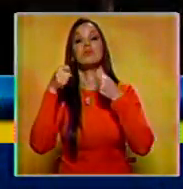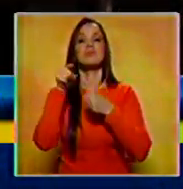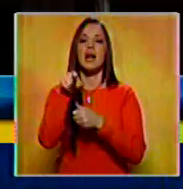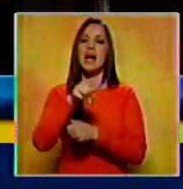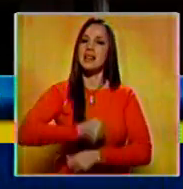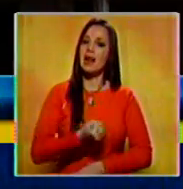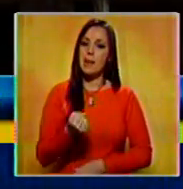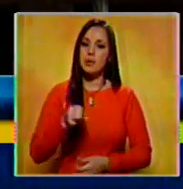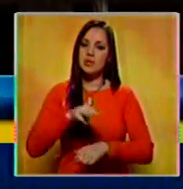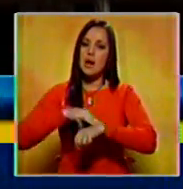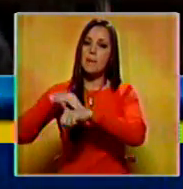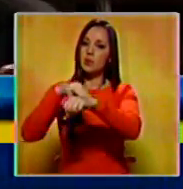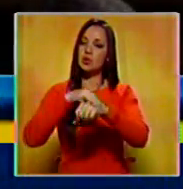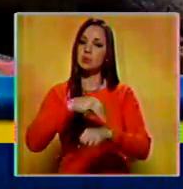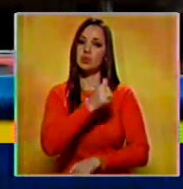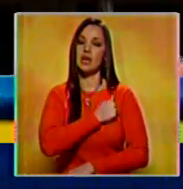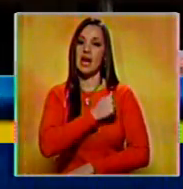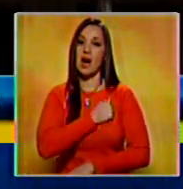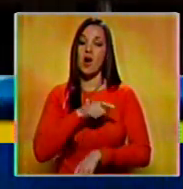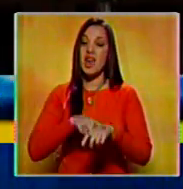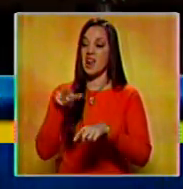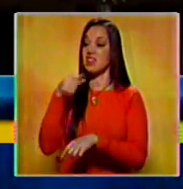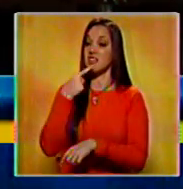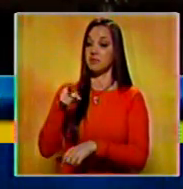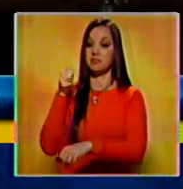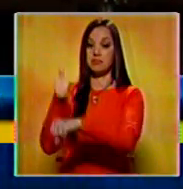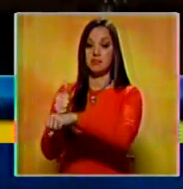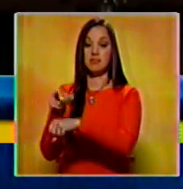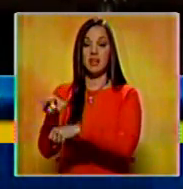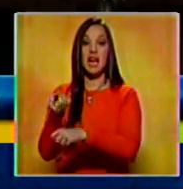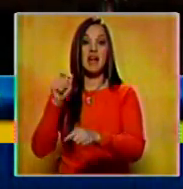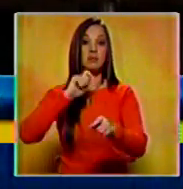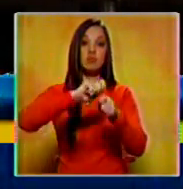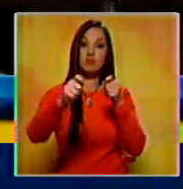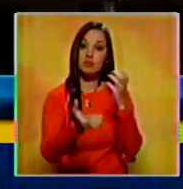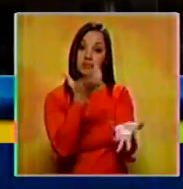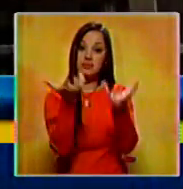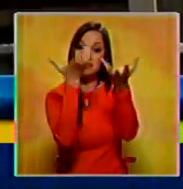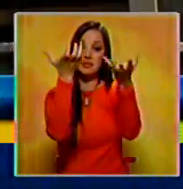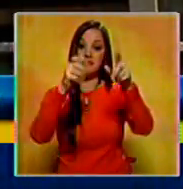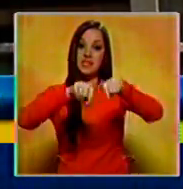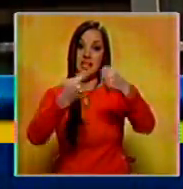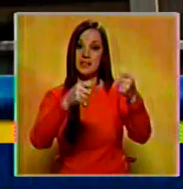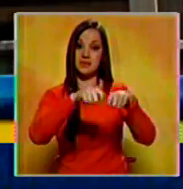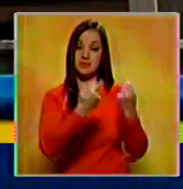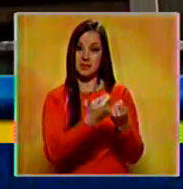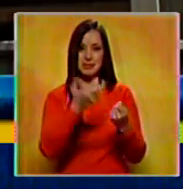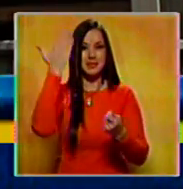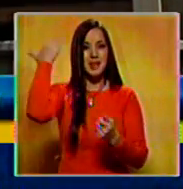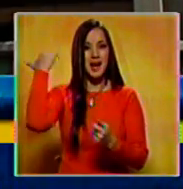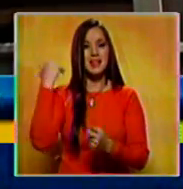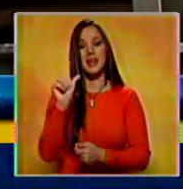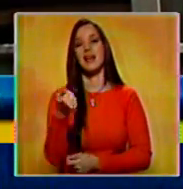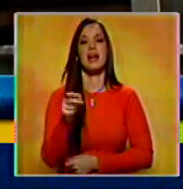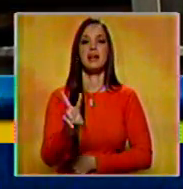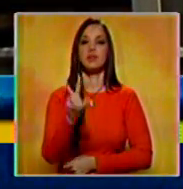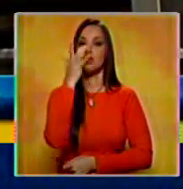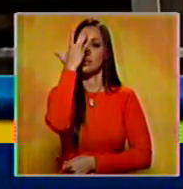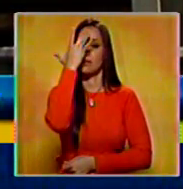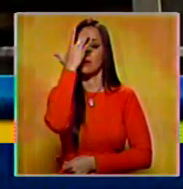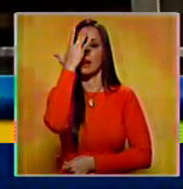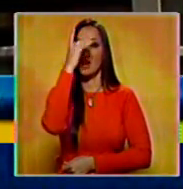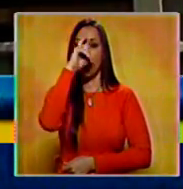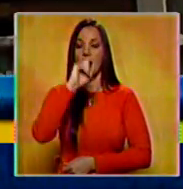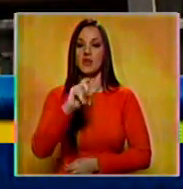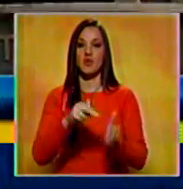la policía del municipio de Chacao y es imputado por los delitos de incendio, daños y agravillamiento tras los sucesos del 12 de febrero